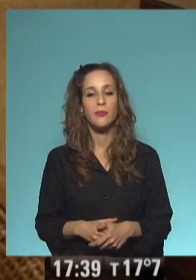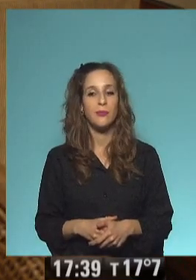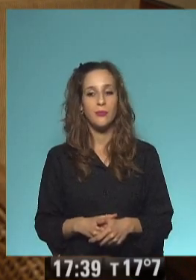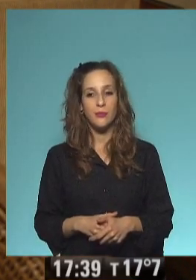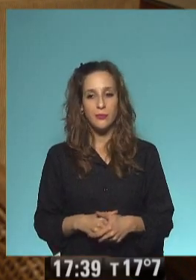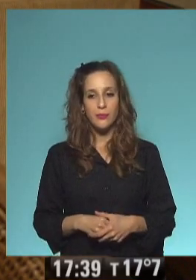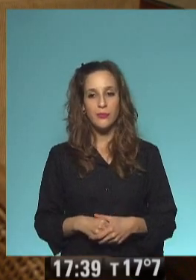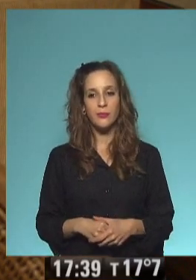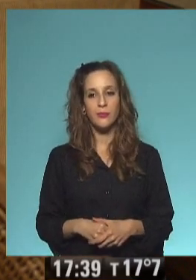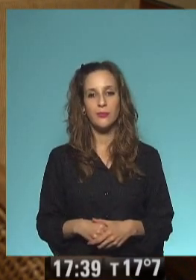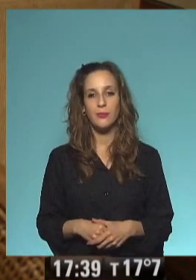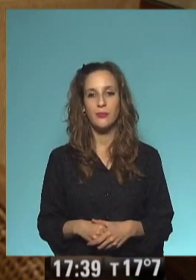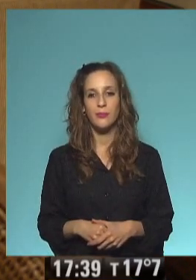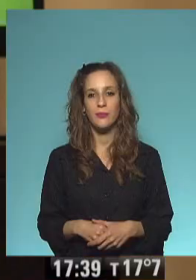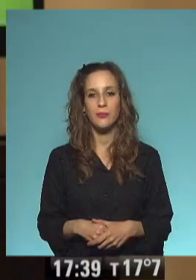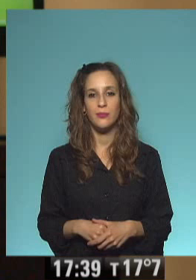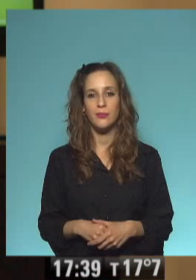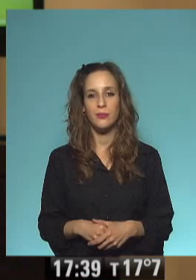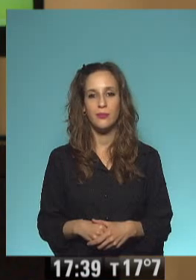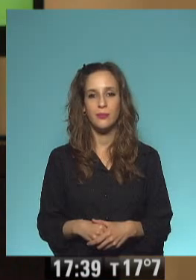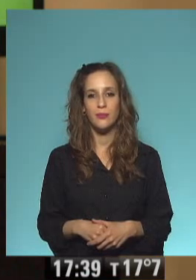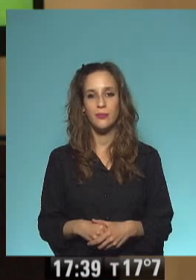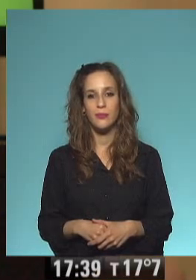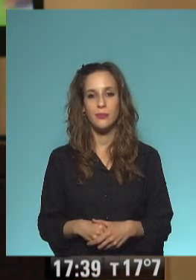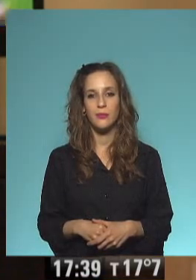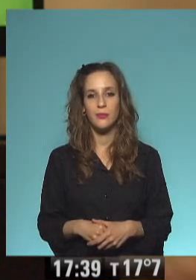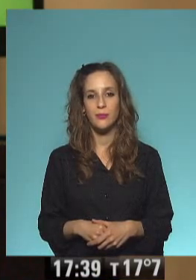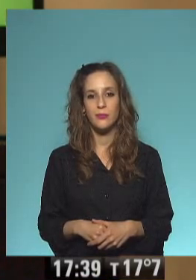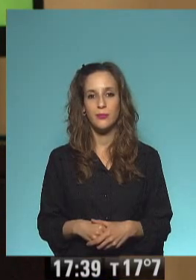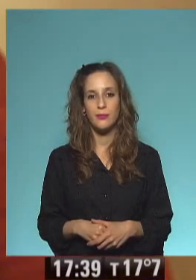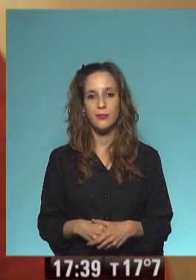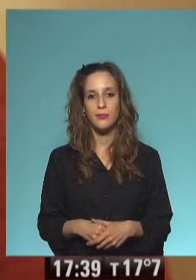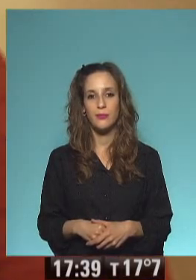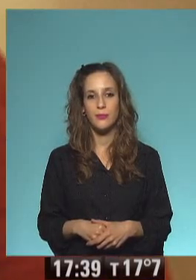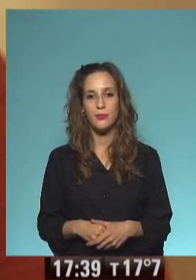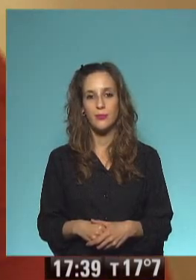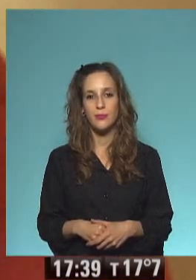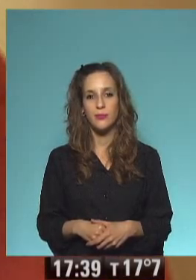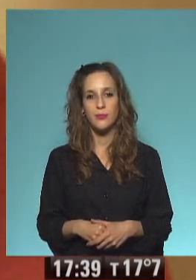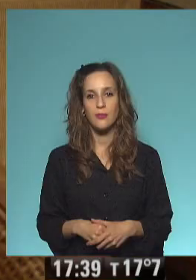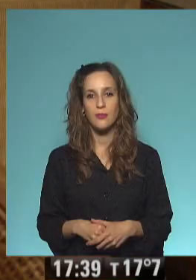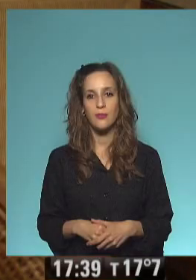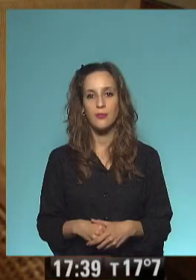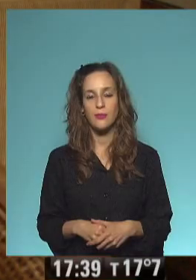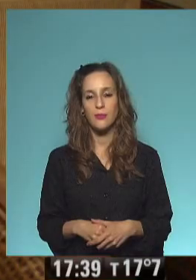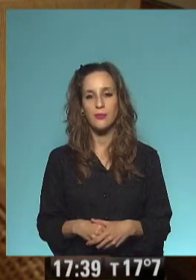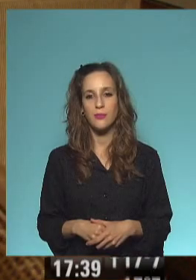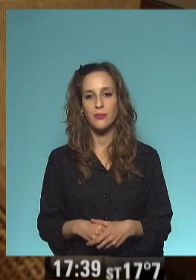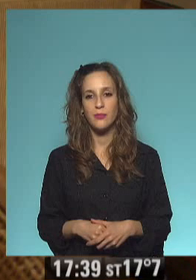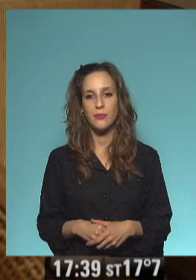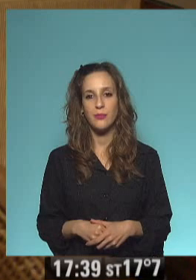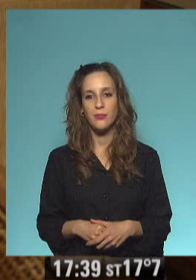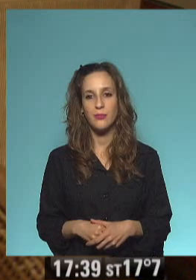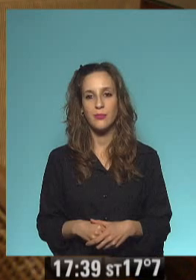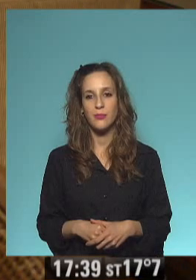ahí está Centurión, está Acevedo que la jugaba. A la evolución de Milito, a ver Acevedo. A Milito, Acevedo. Va por el arquero,